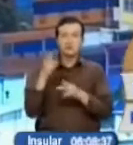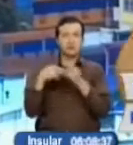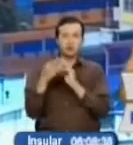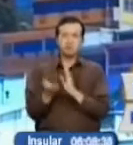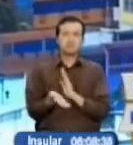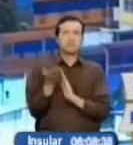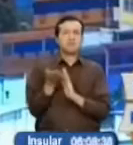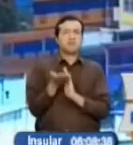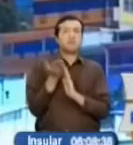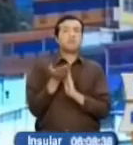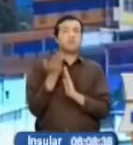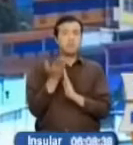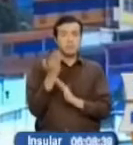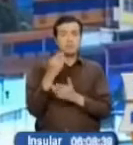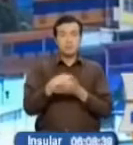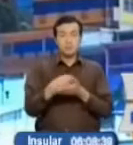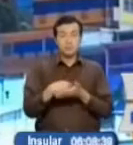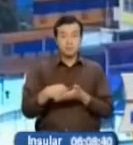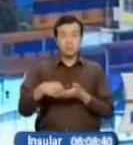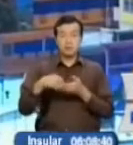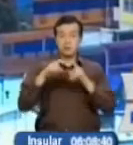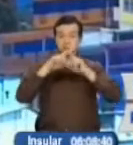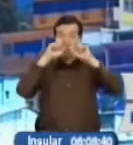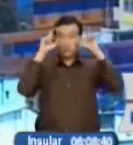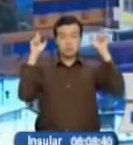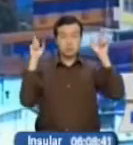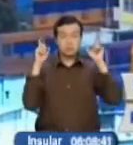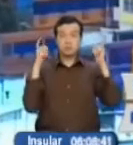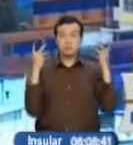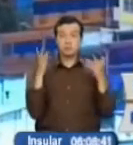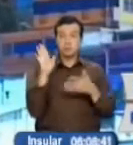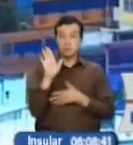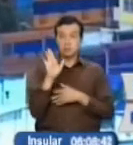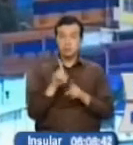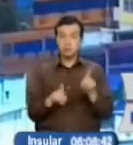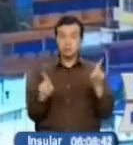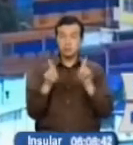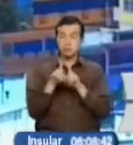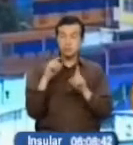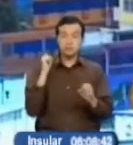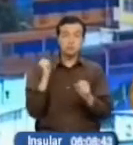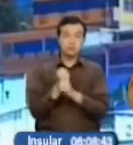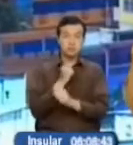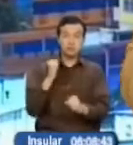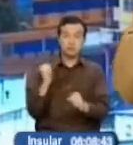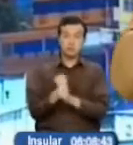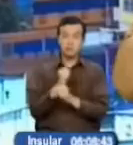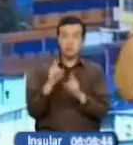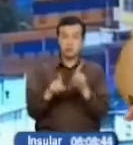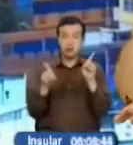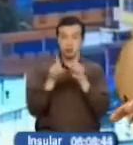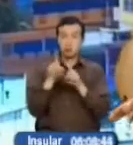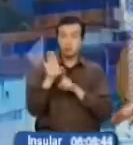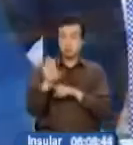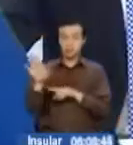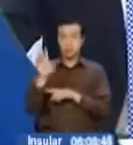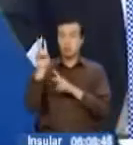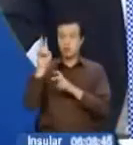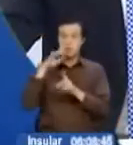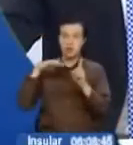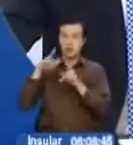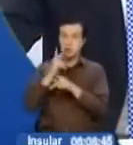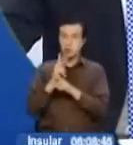hay estudios de firmas muy reconocidas que en los rubros que entras a trabajar desde la perspectiva